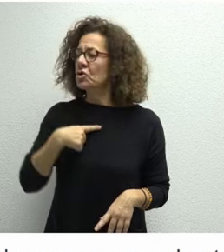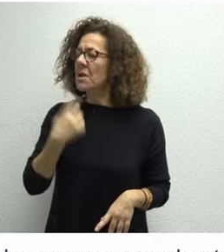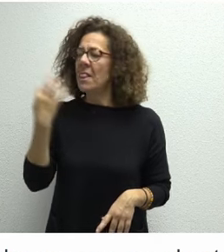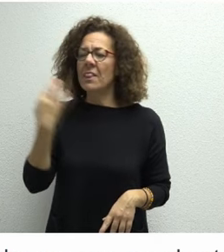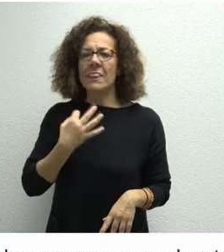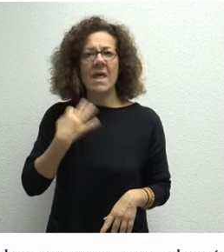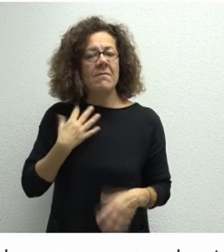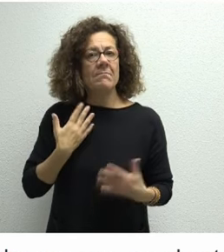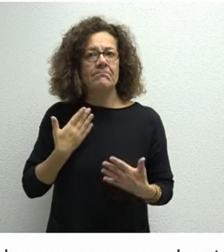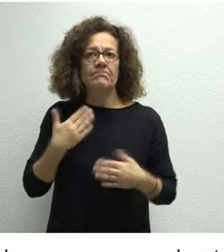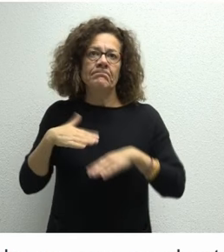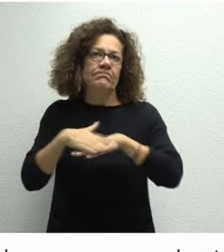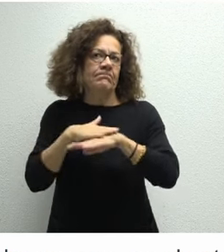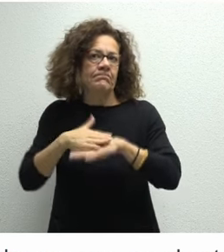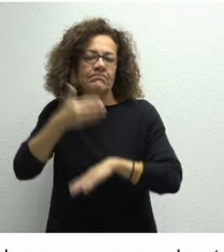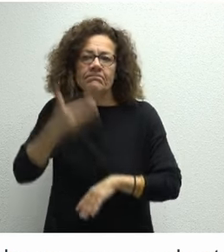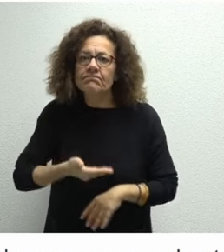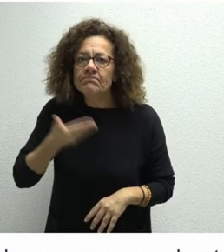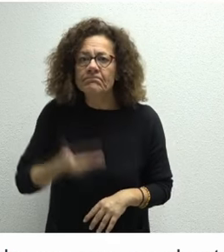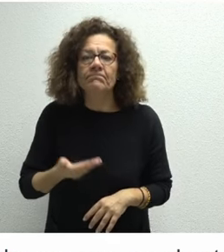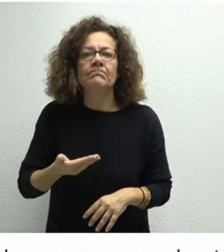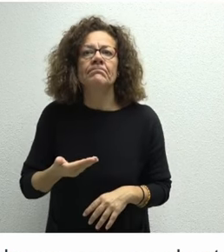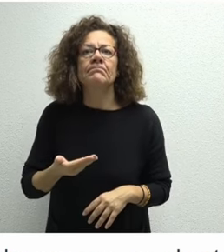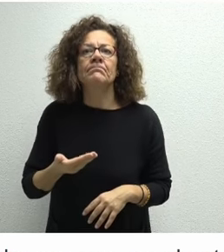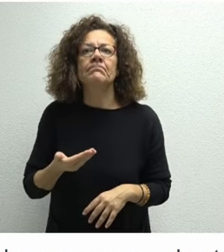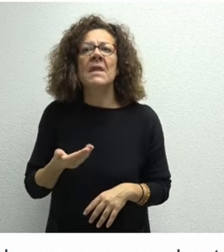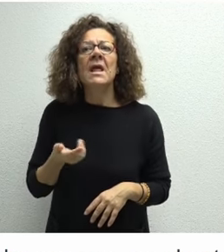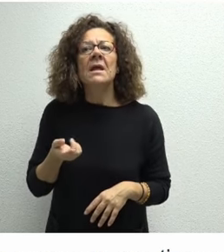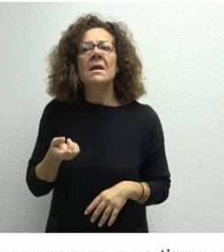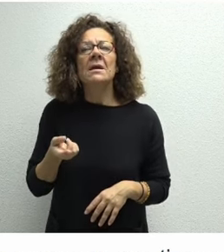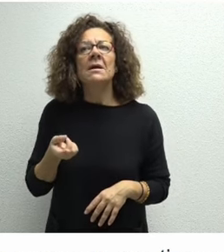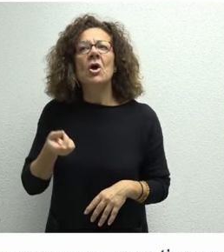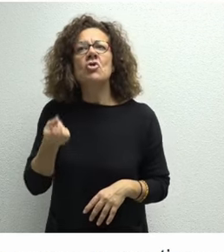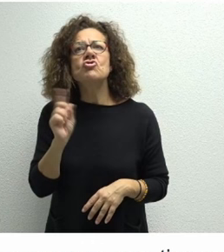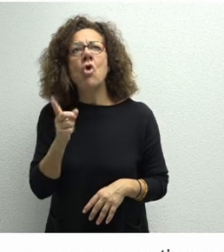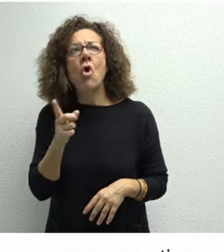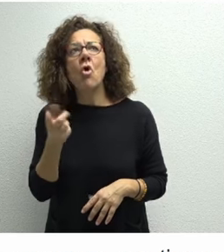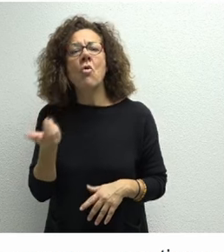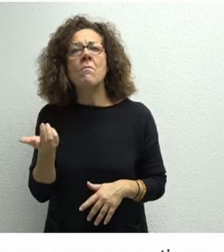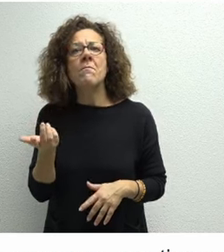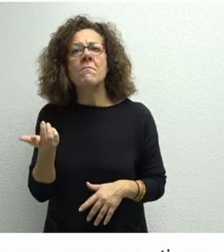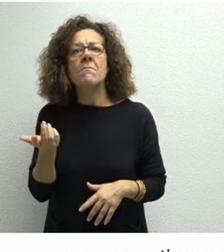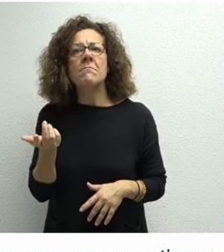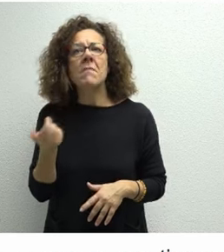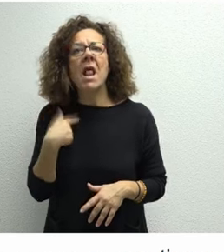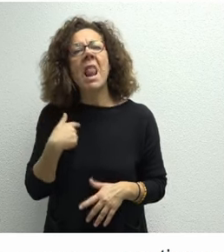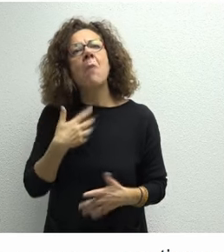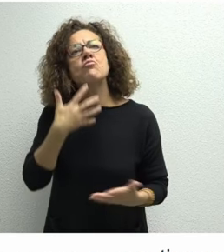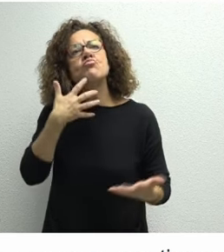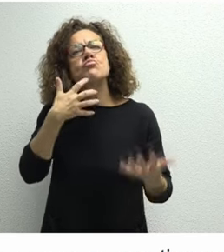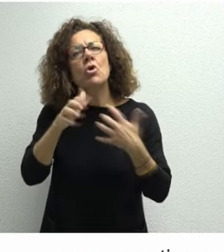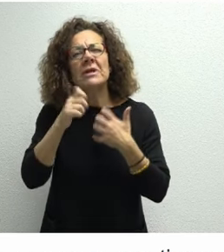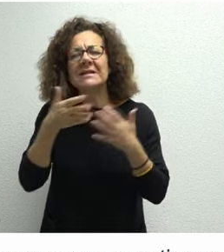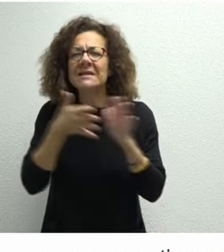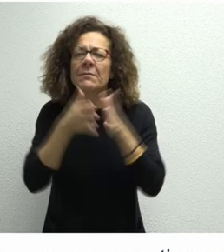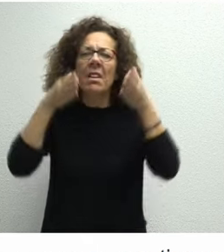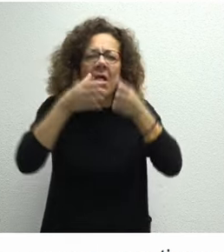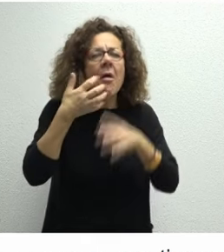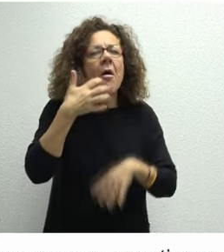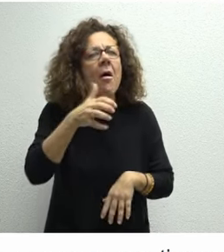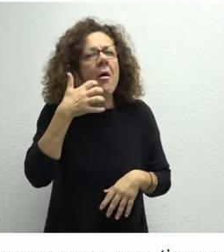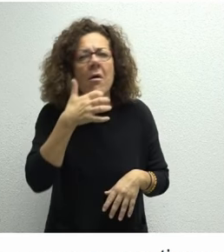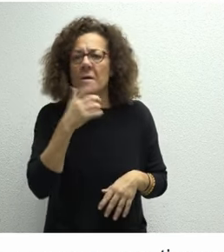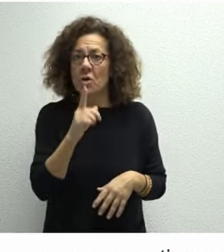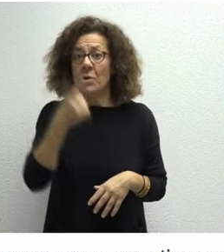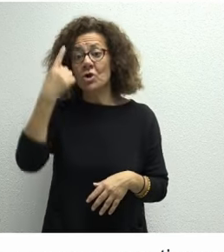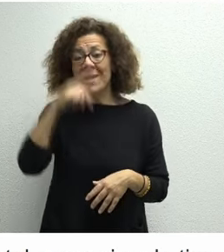o imprescindible yo creo que ha sido no la la puesta en vista en la en la queja no poner la vista en la queja pero sí es verdad